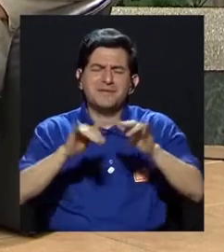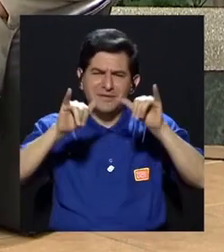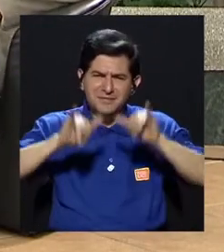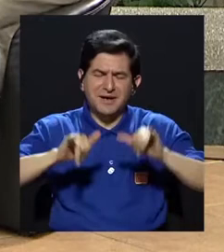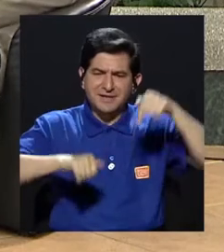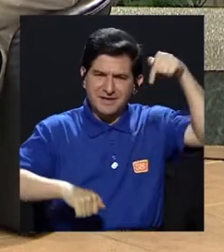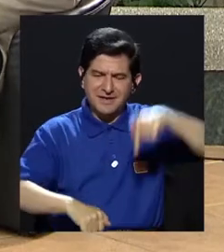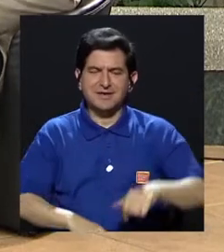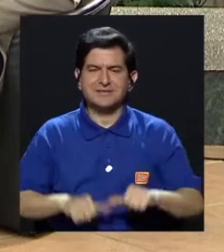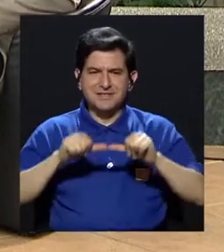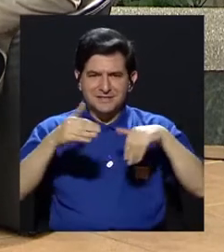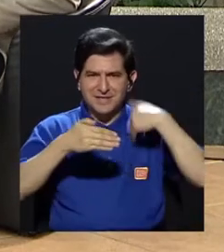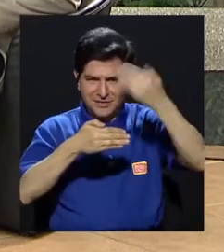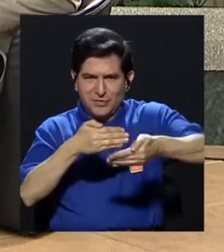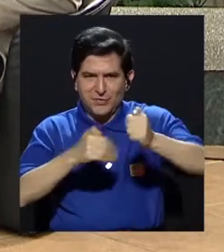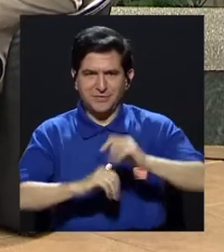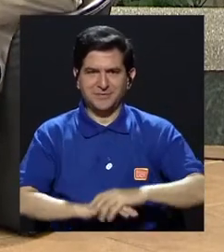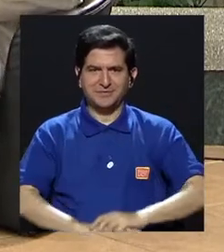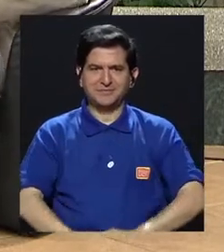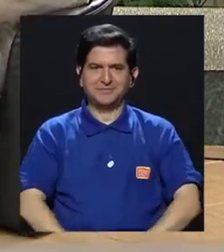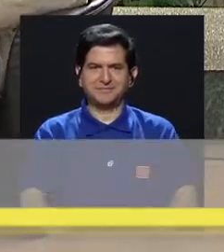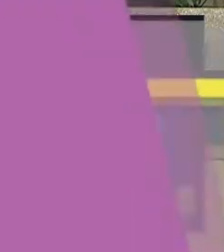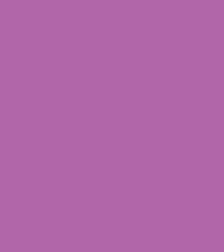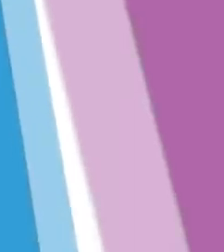se queden con nosotros y ya casi regresamos.